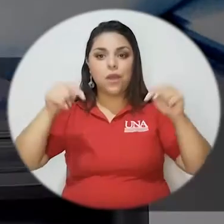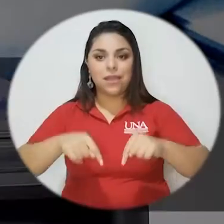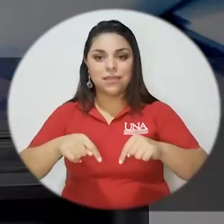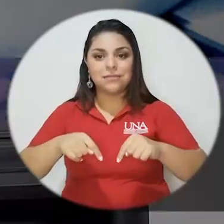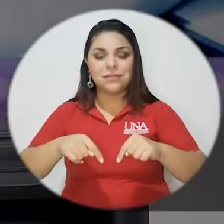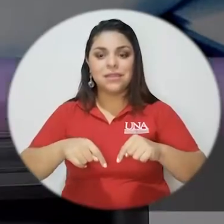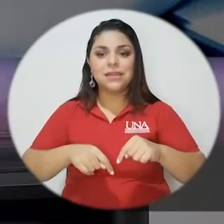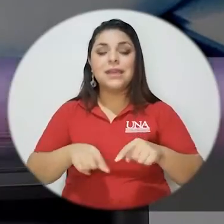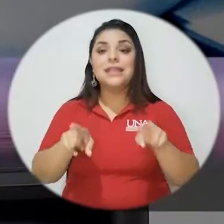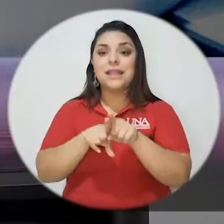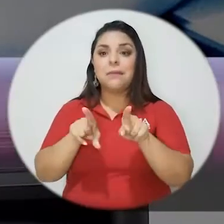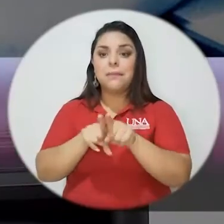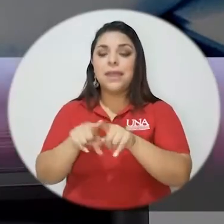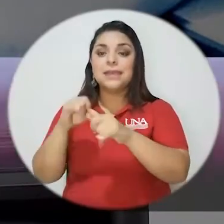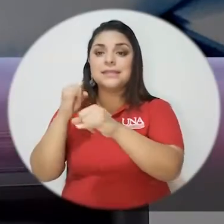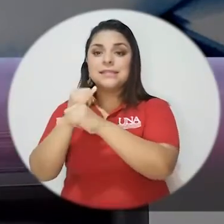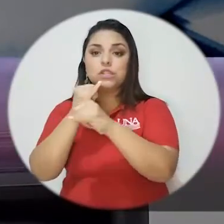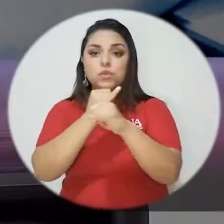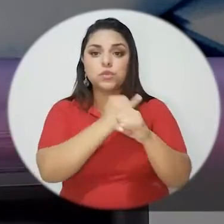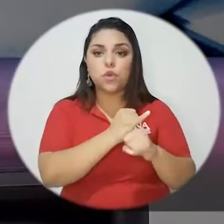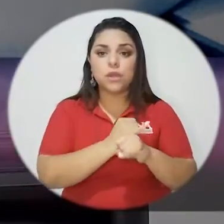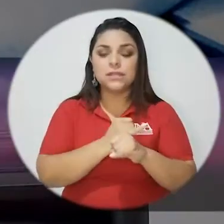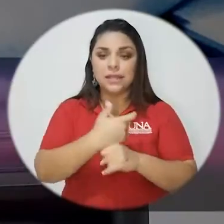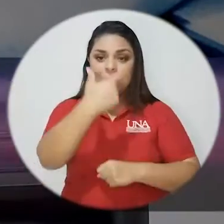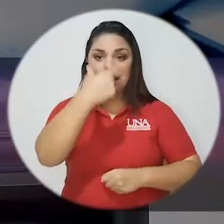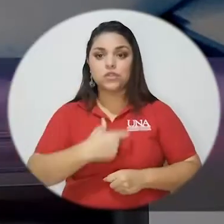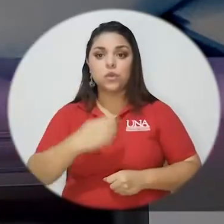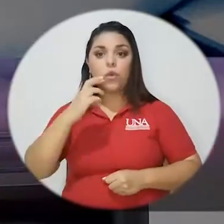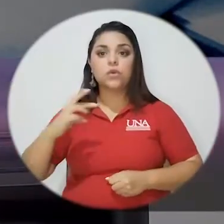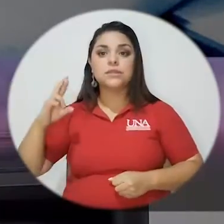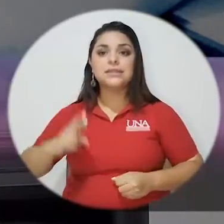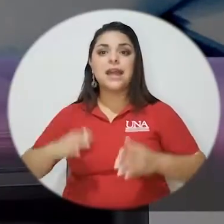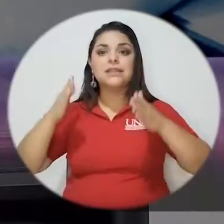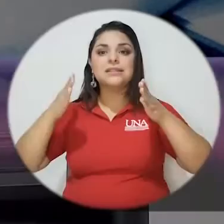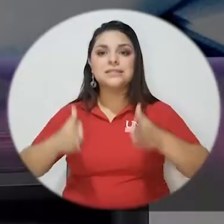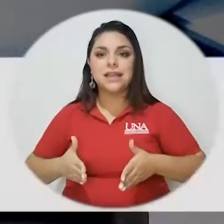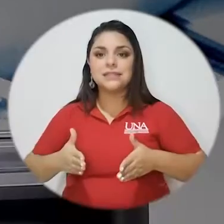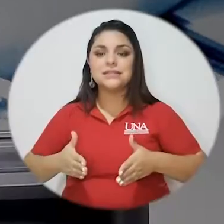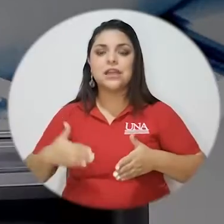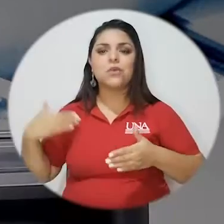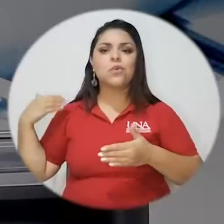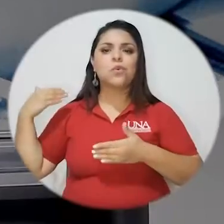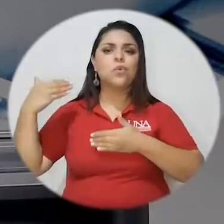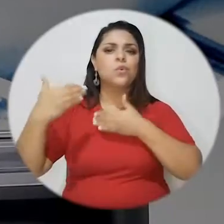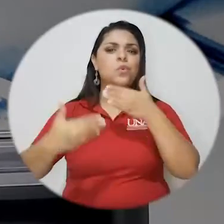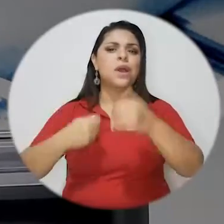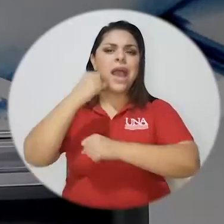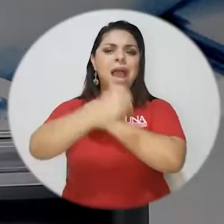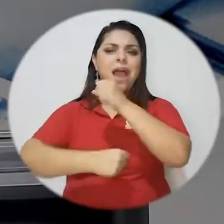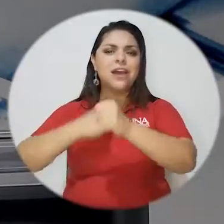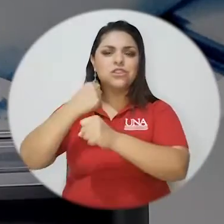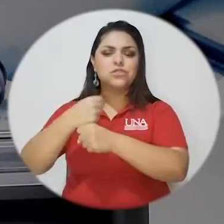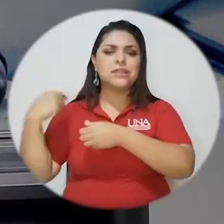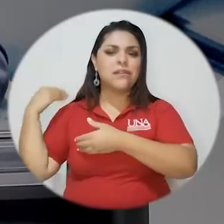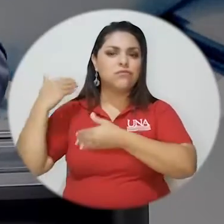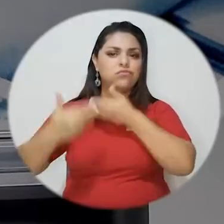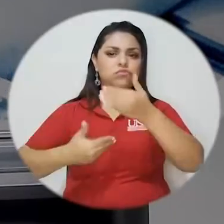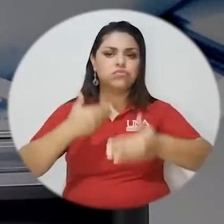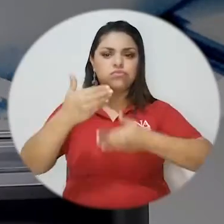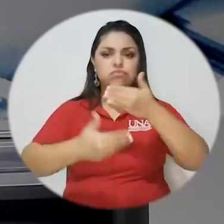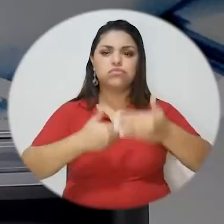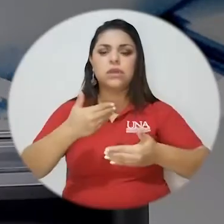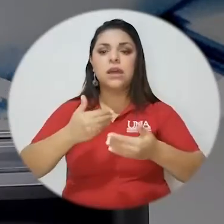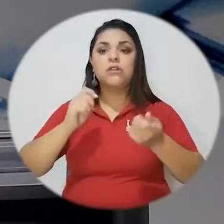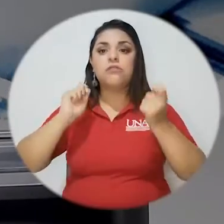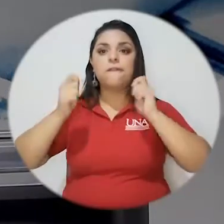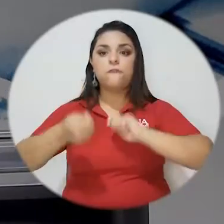acá, pero tiene que ver con las instituciones y con el ser costarricense, que son siglos de evolución. Siglos de evolución.